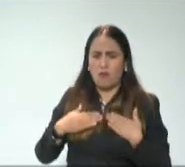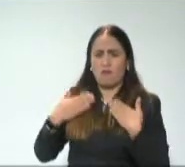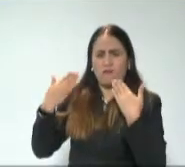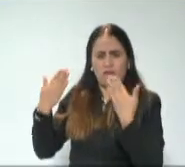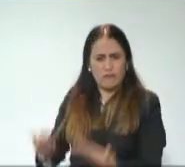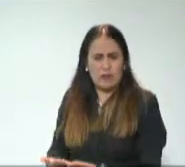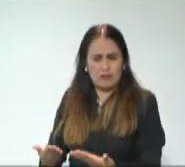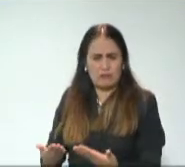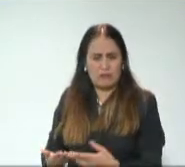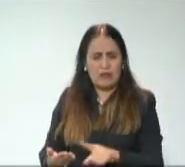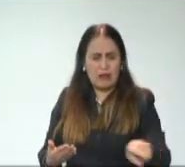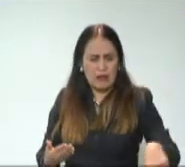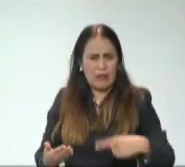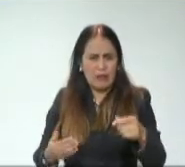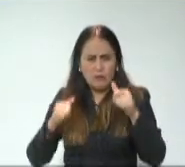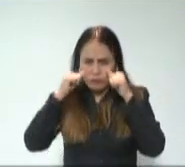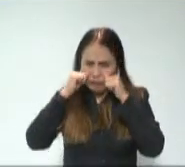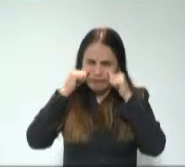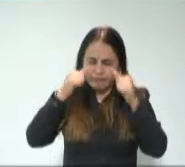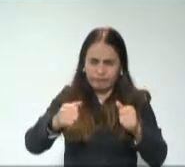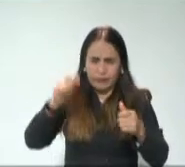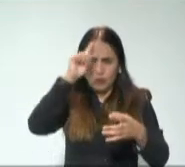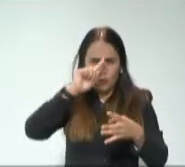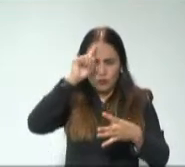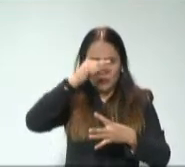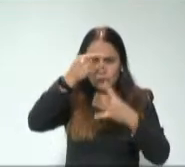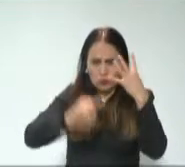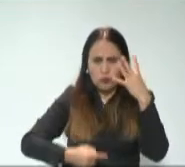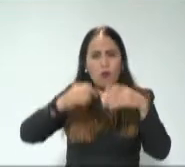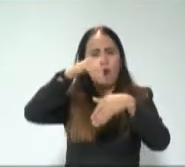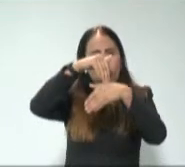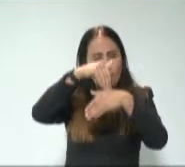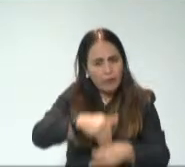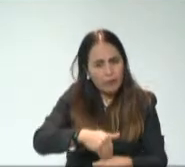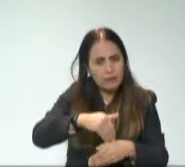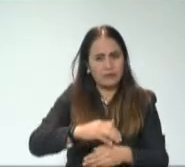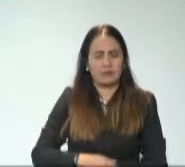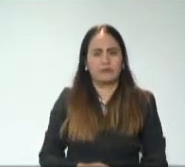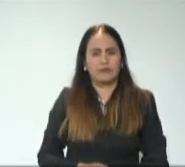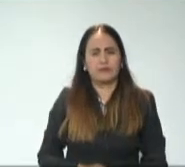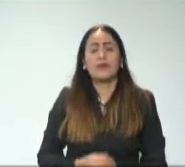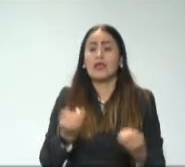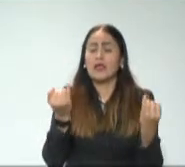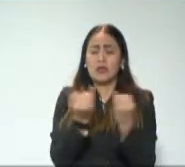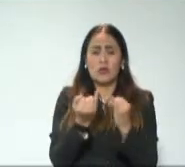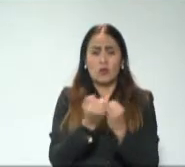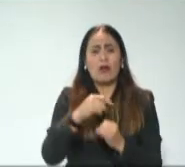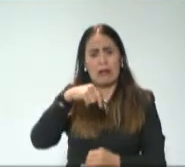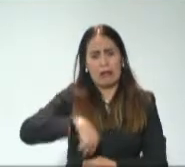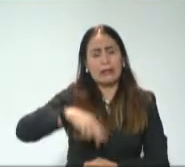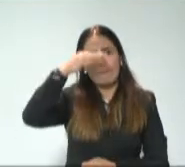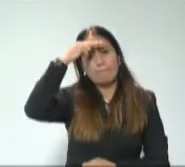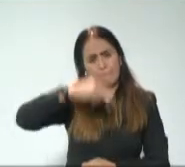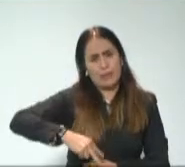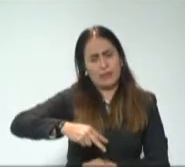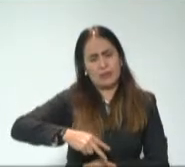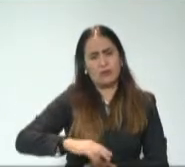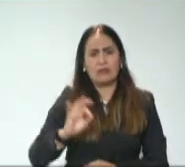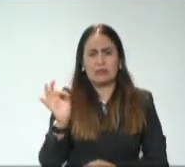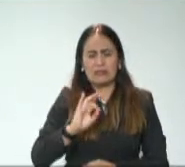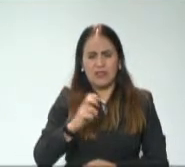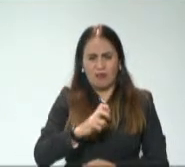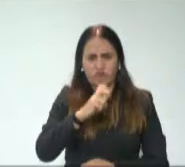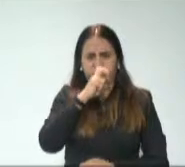ciudadanía haga caso de de las instrucciones que también yo yo yo valoro mucho que en México no se hayan puesto medidas